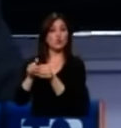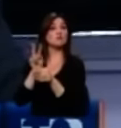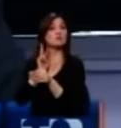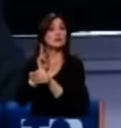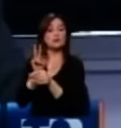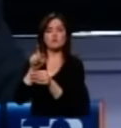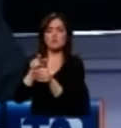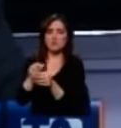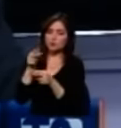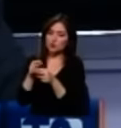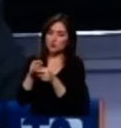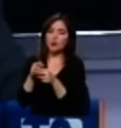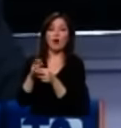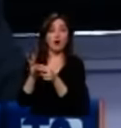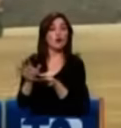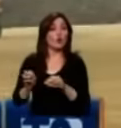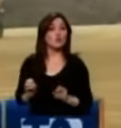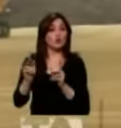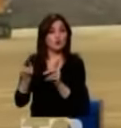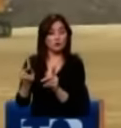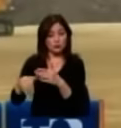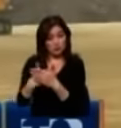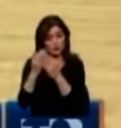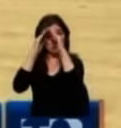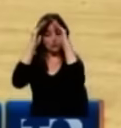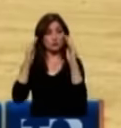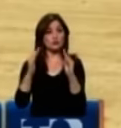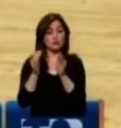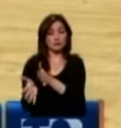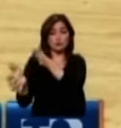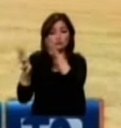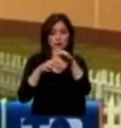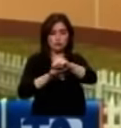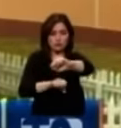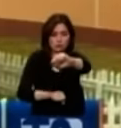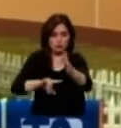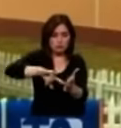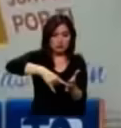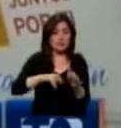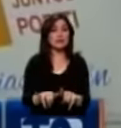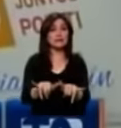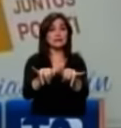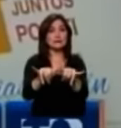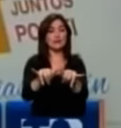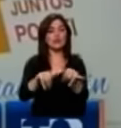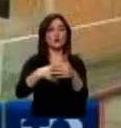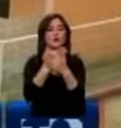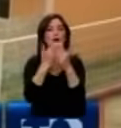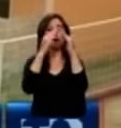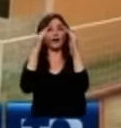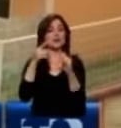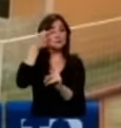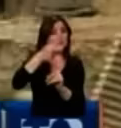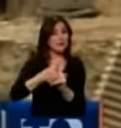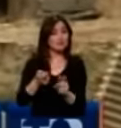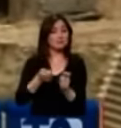Damnificados, van a acceder a una vivienda. Que la construcción de los planes habitacionales continúa, dice, y que se entregarán nuevas casas en los próximos